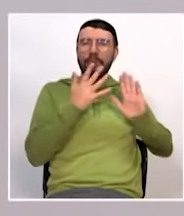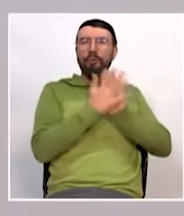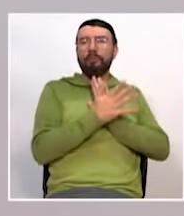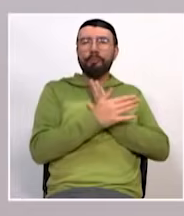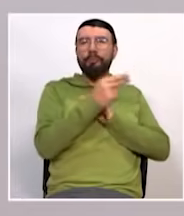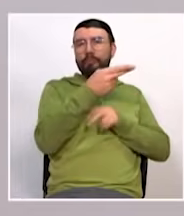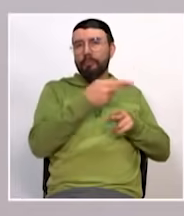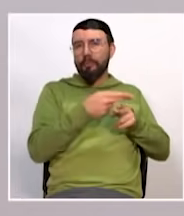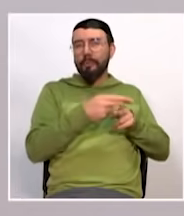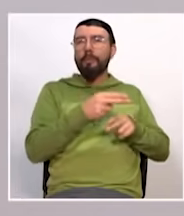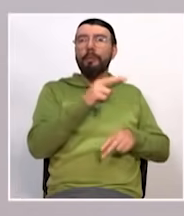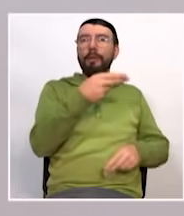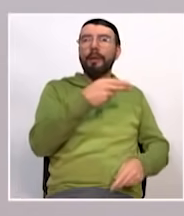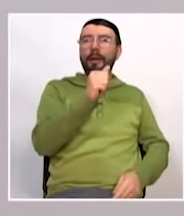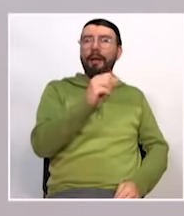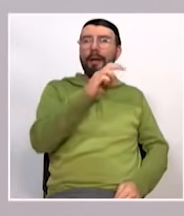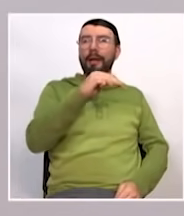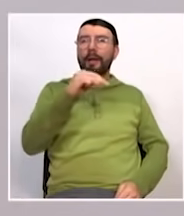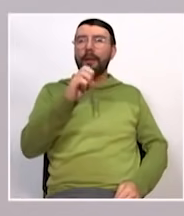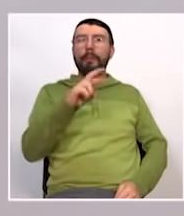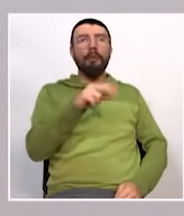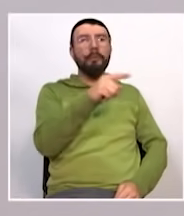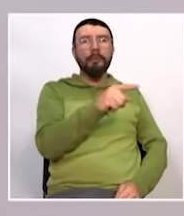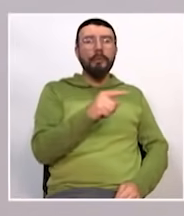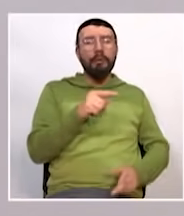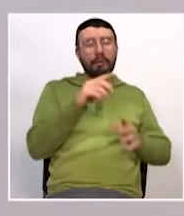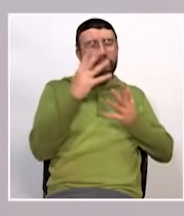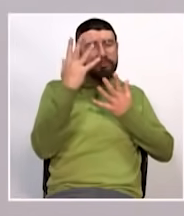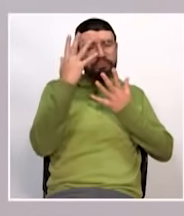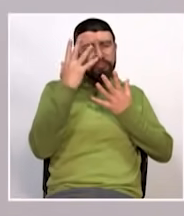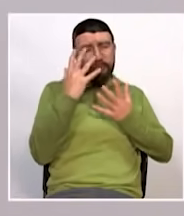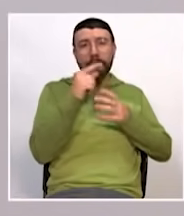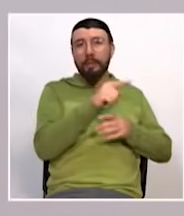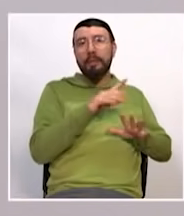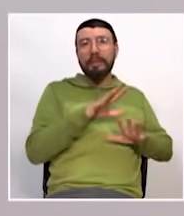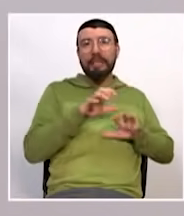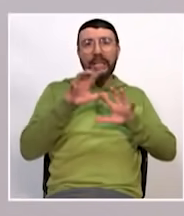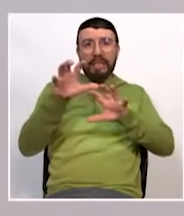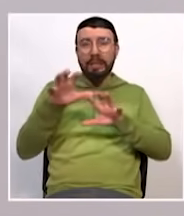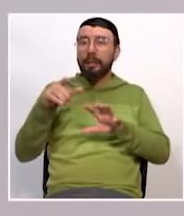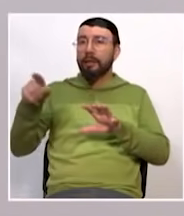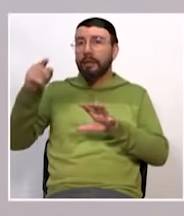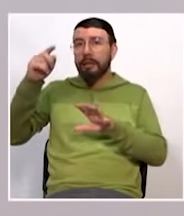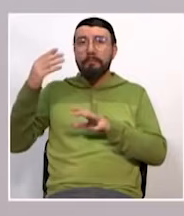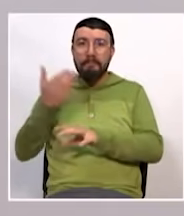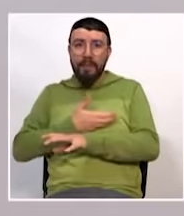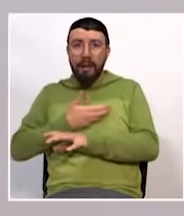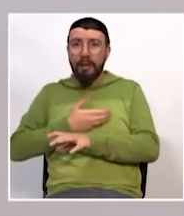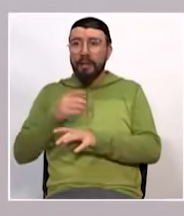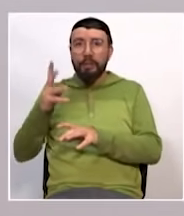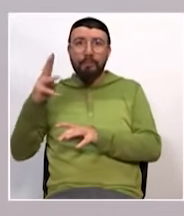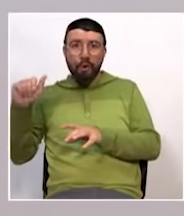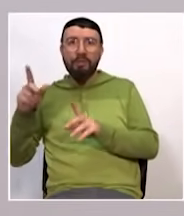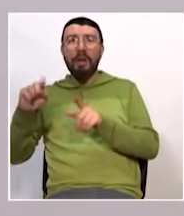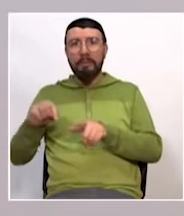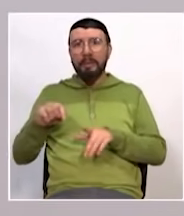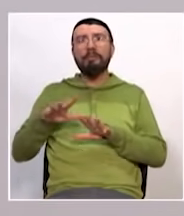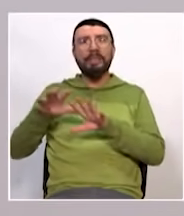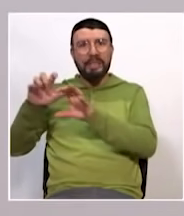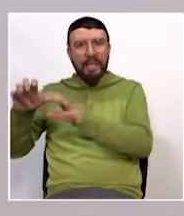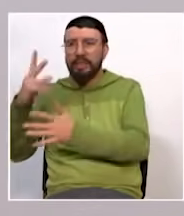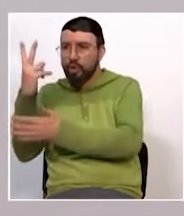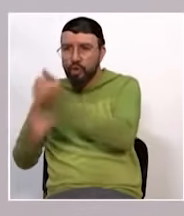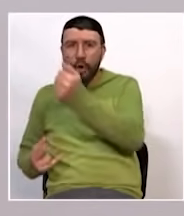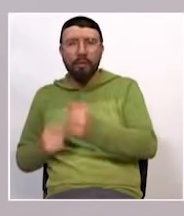de hummer que le dio cáncer y a la señora también después de la muerte de un hijo muerte trágica de un hijo y él dice él